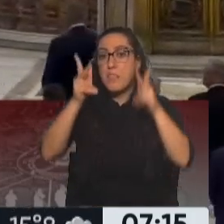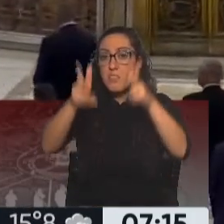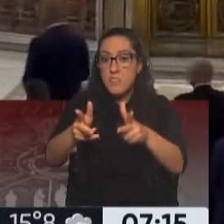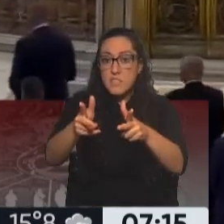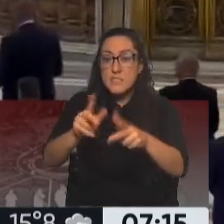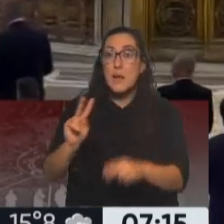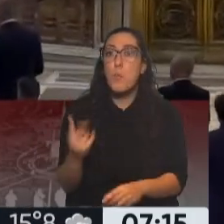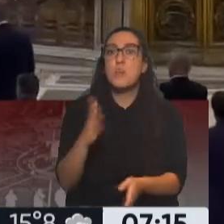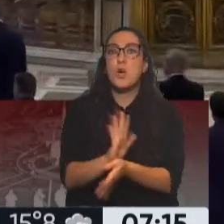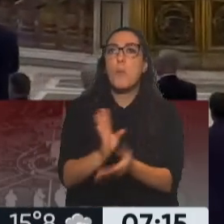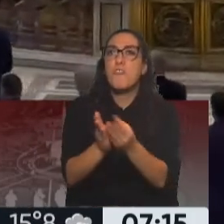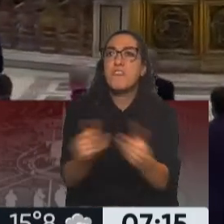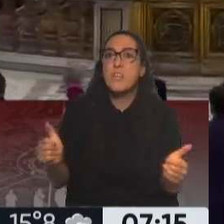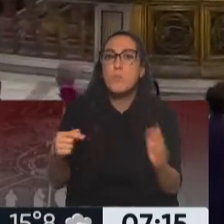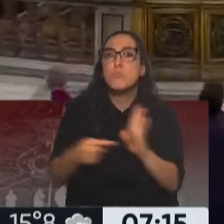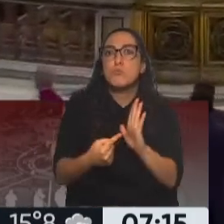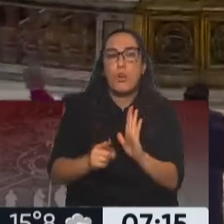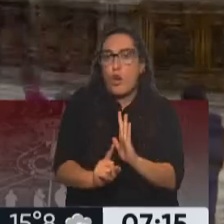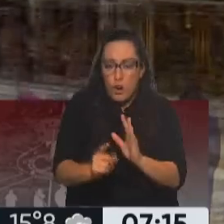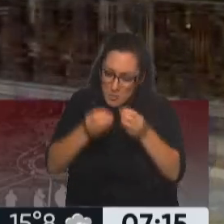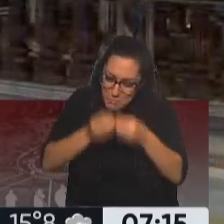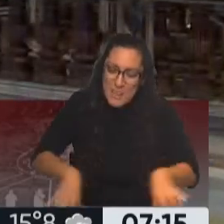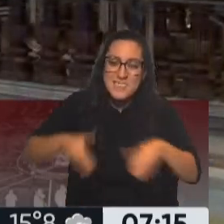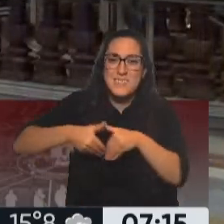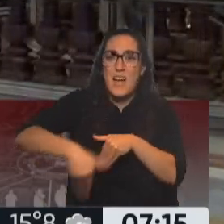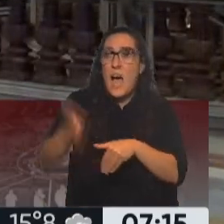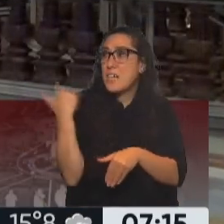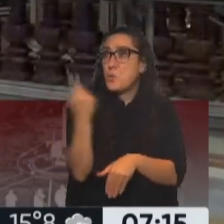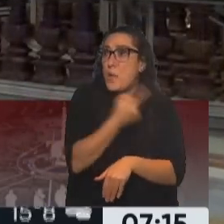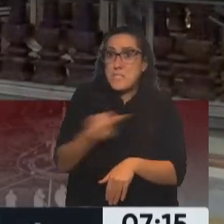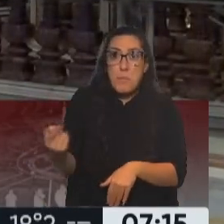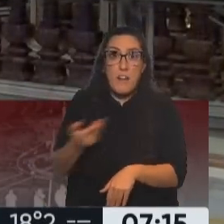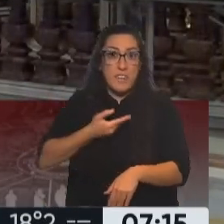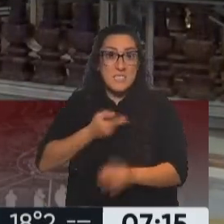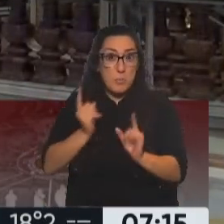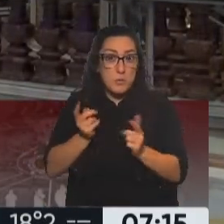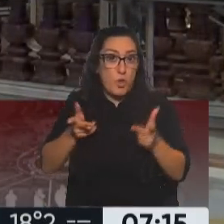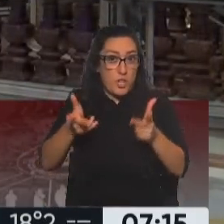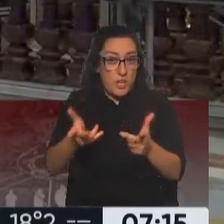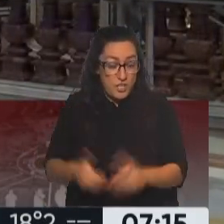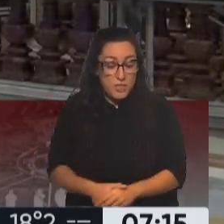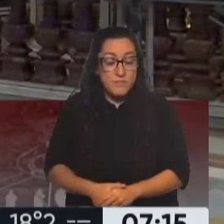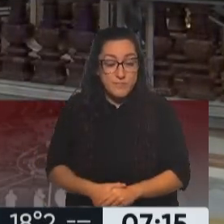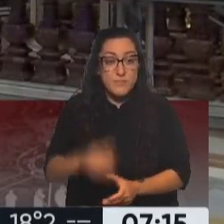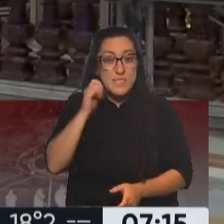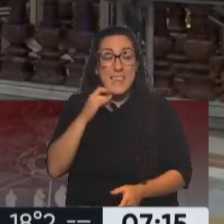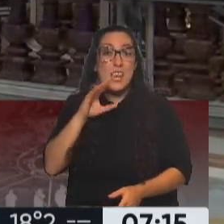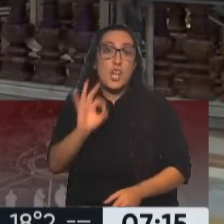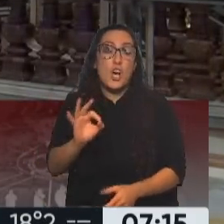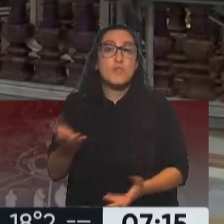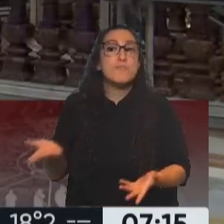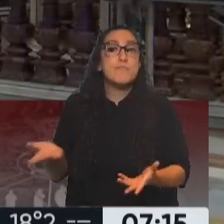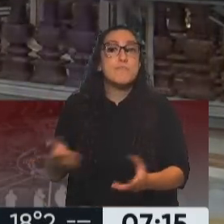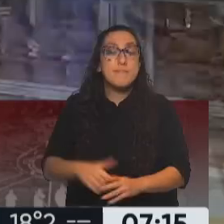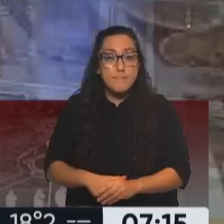no es el final, es el principio. Esto lo dijo Francisco hace una semana. ¿Guido? Es